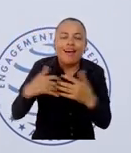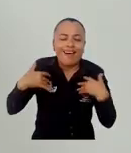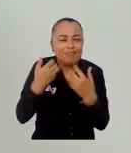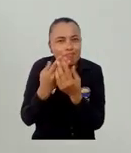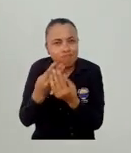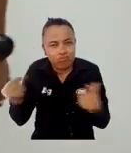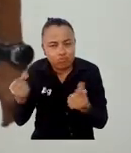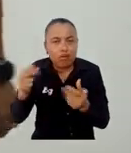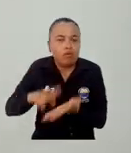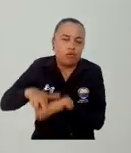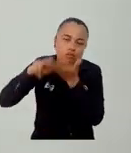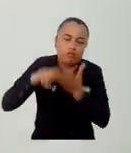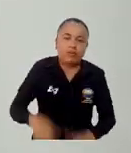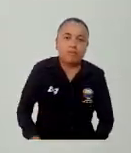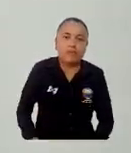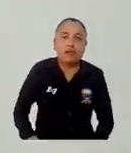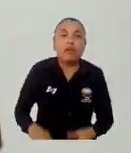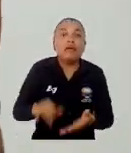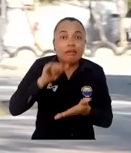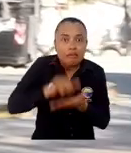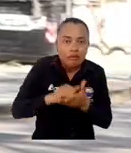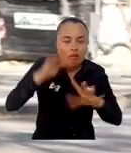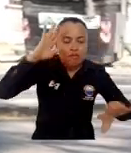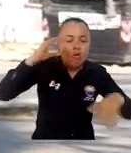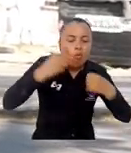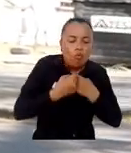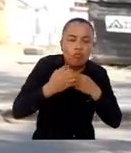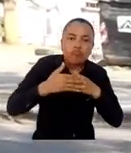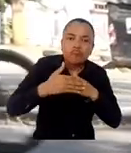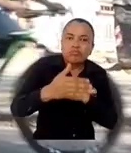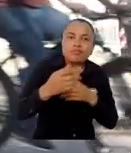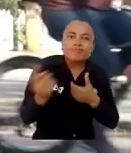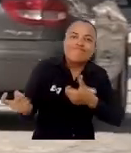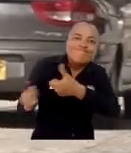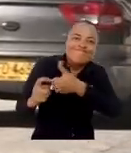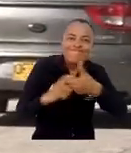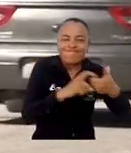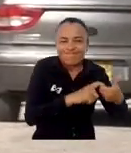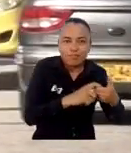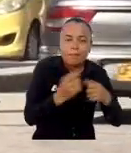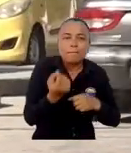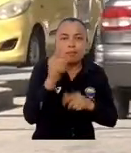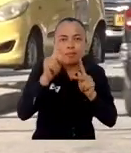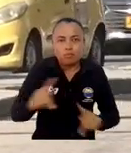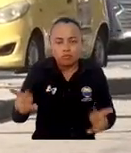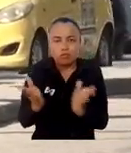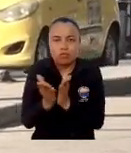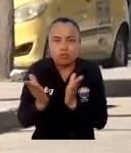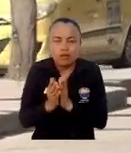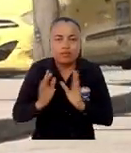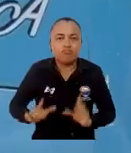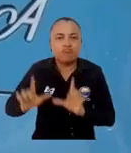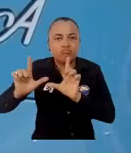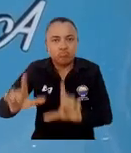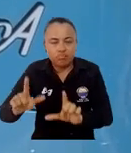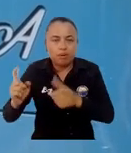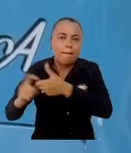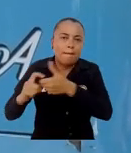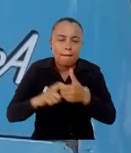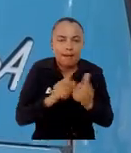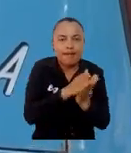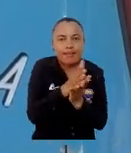desaparecidas. Los frutos de estos acuerdos ya se evidenciaban prematuramente con la vinculación al CEP de los primeros estudiantes de